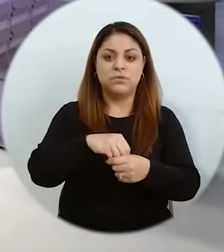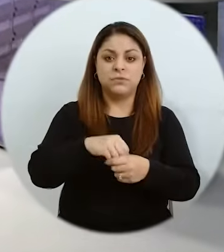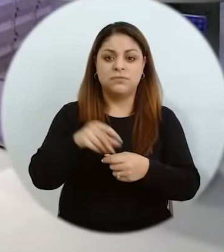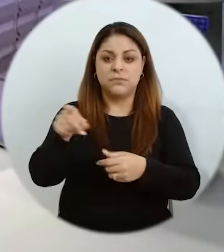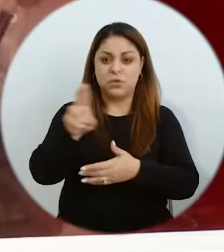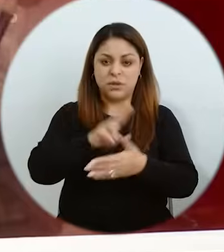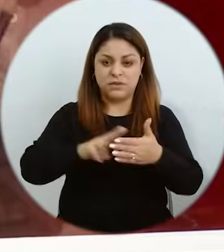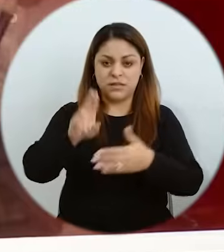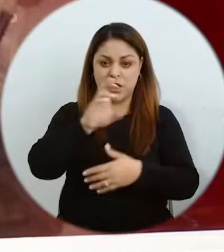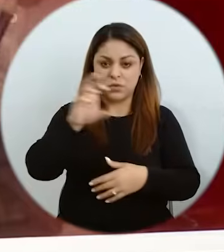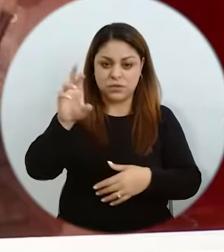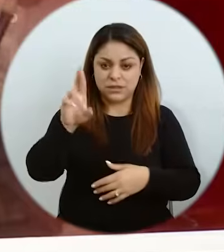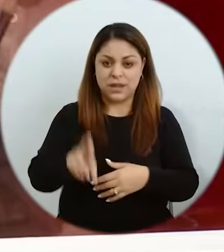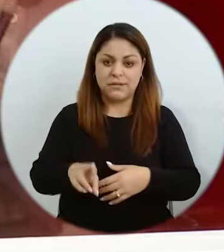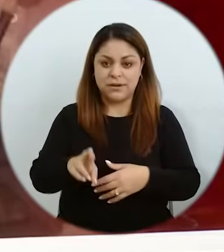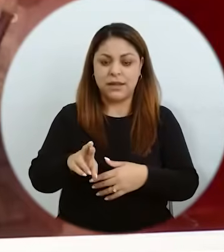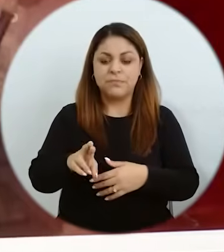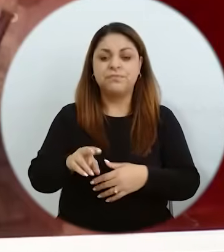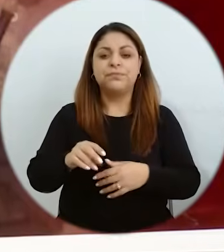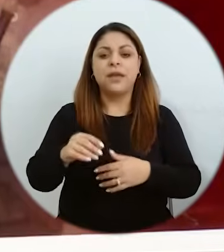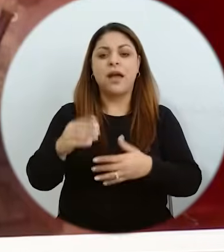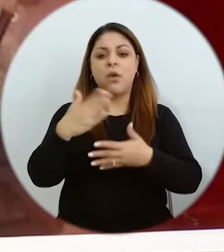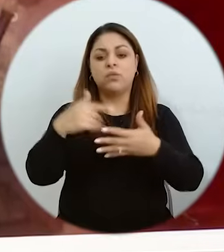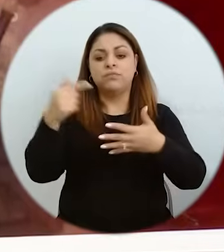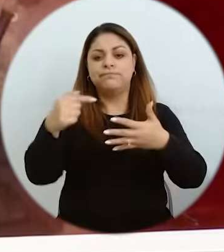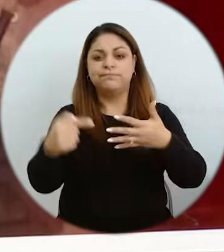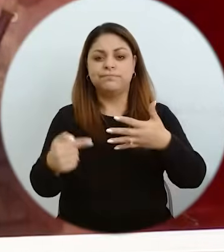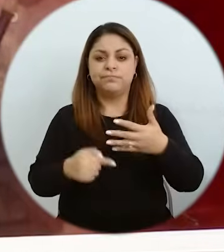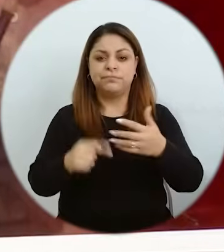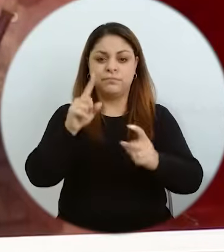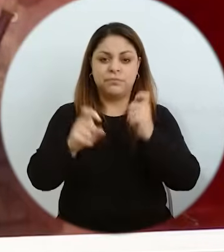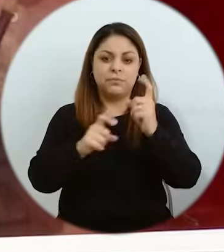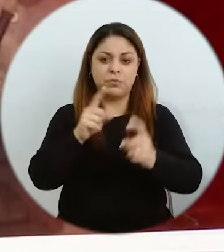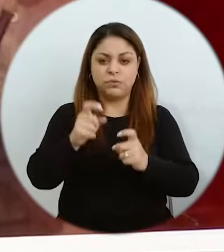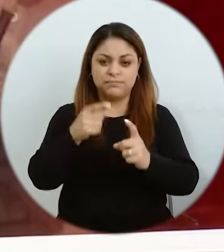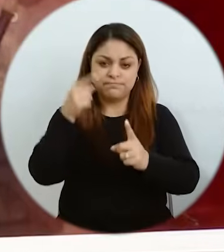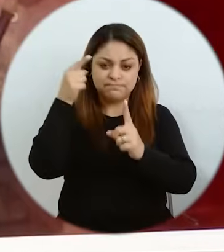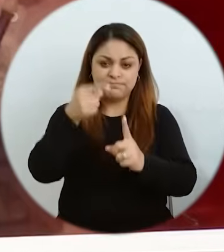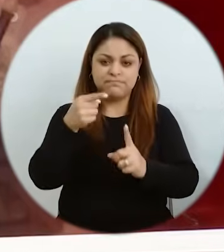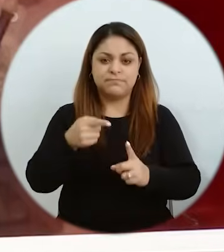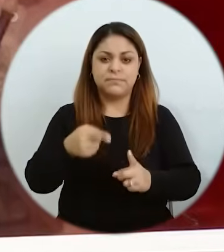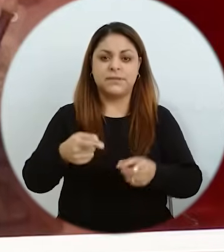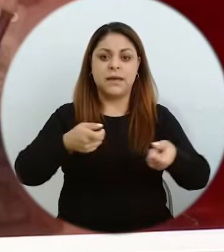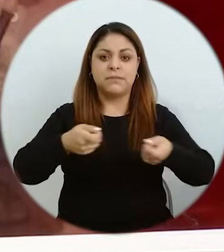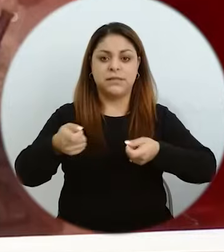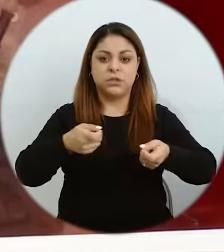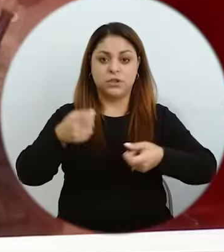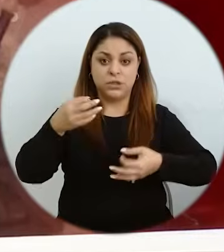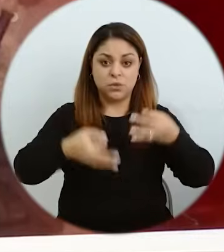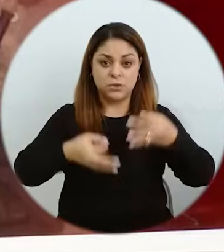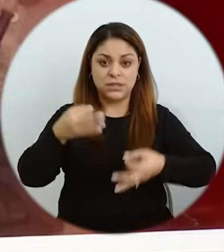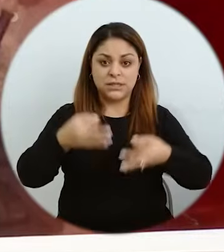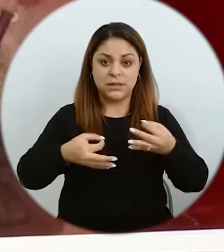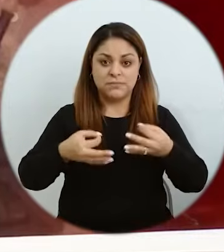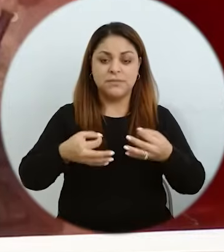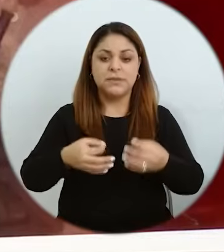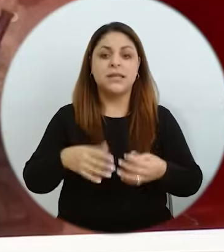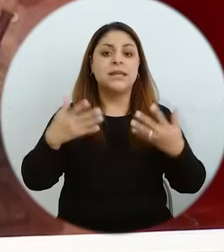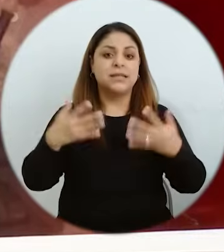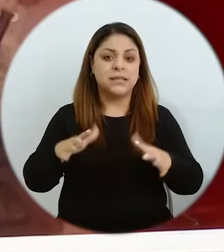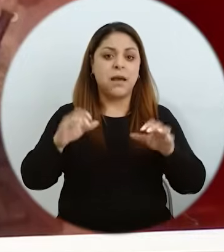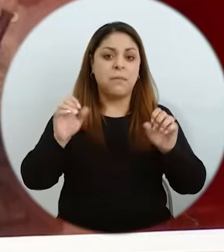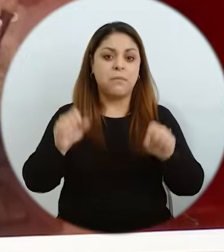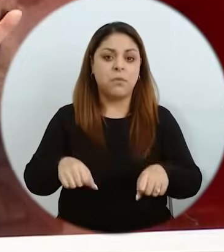de la Universidad de Costa Rica un set de preguntas específicos sobre Administración de Justicia. Y ahí ya